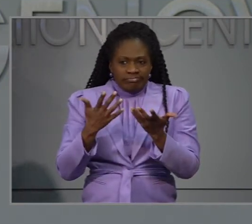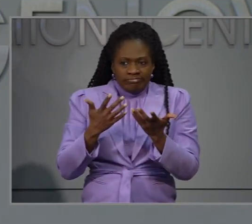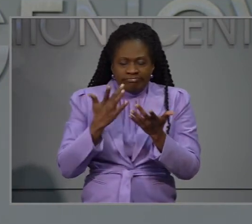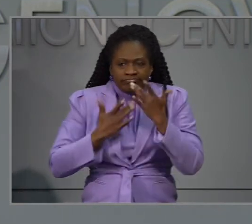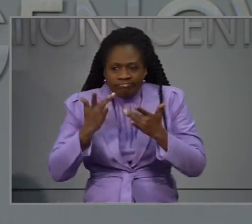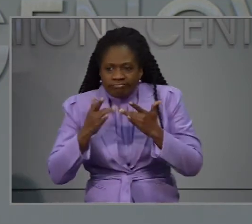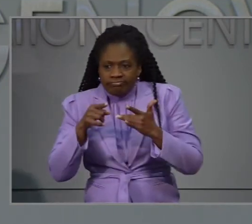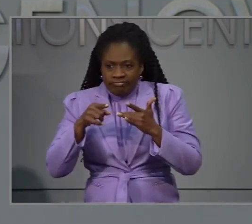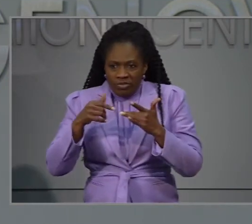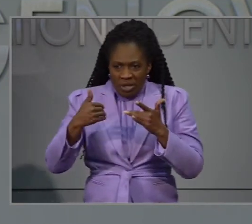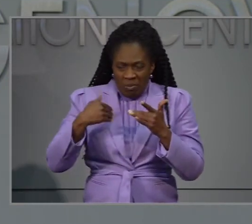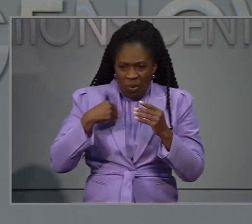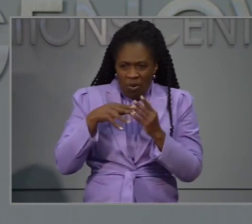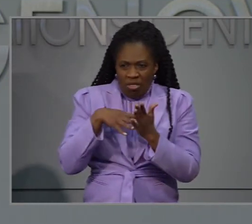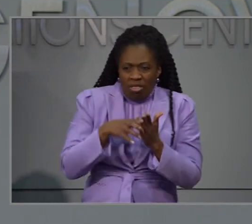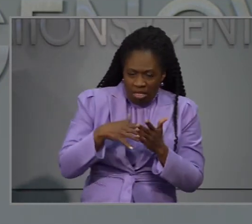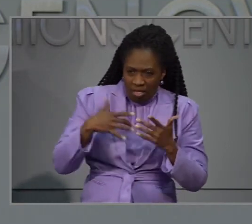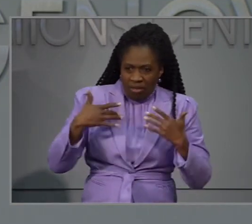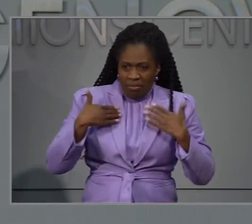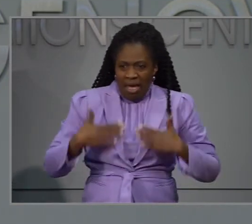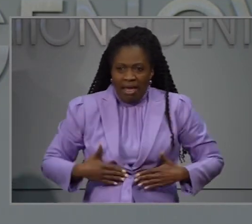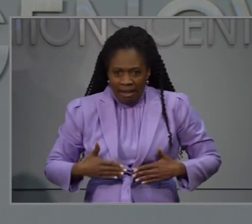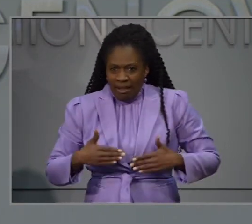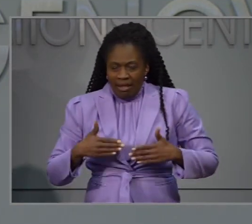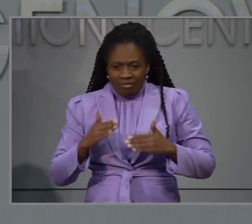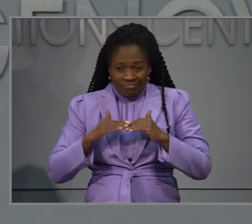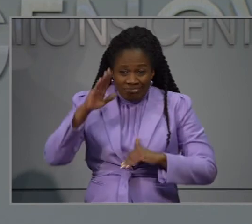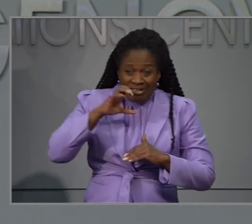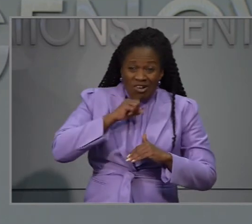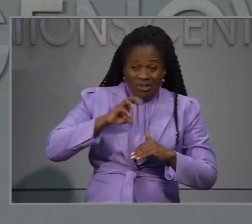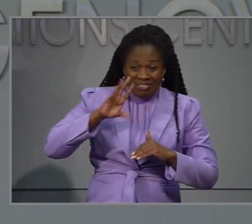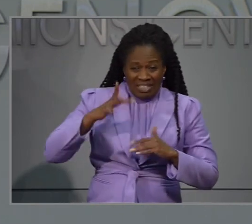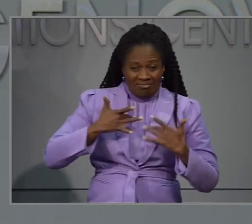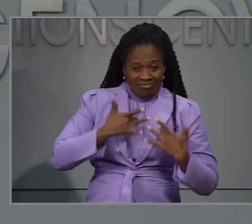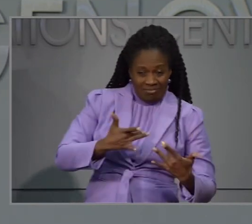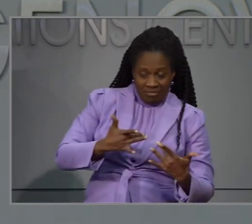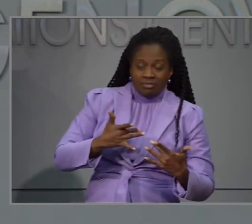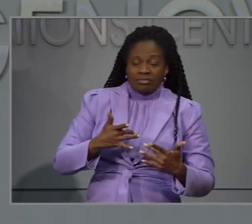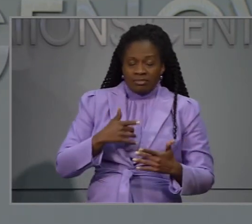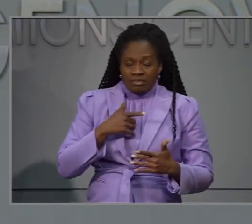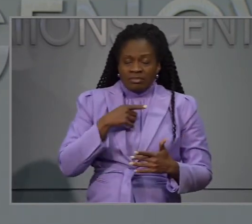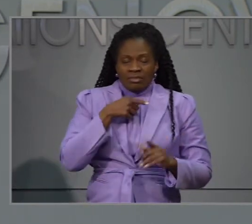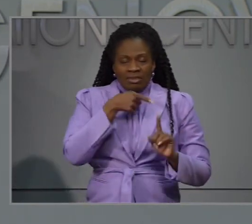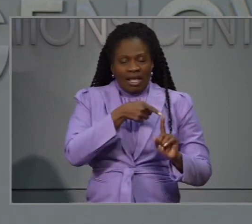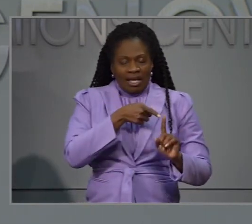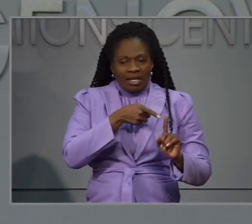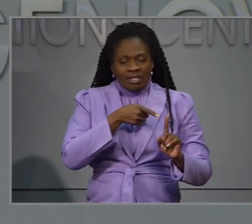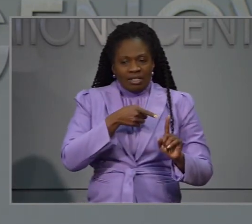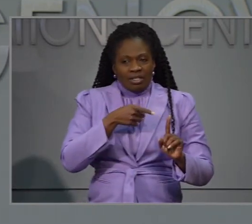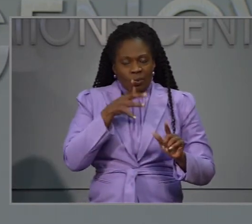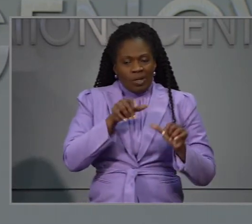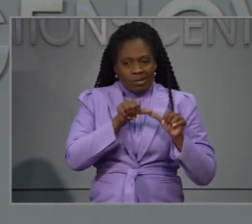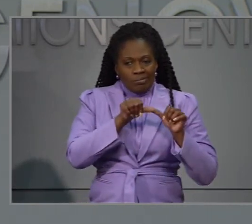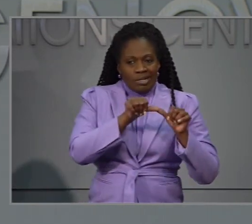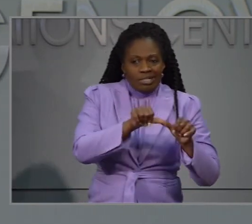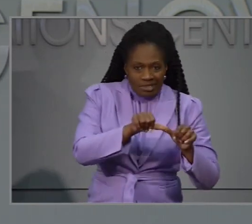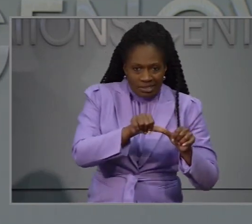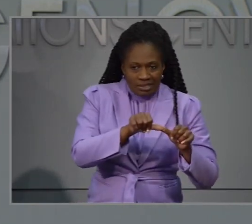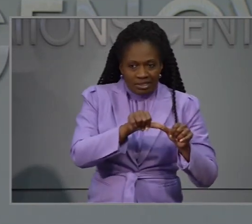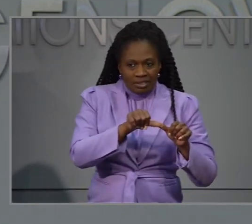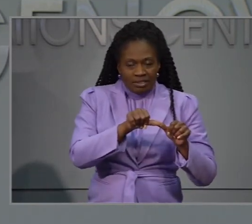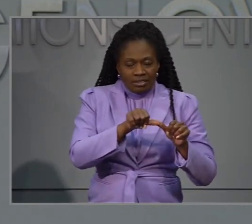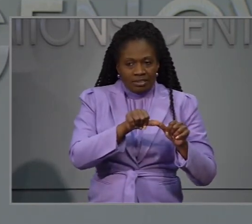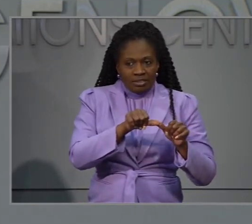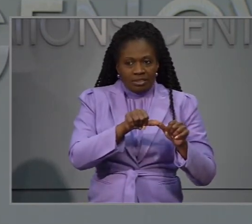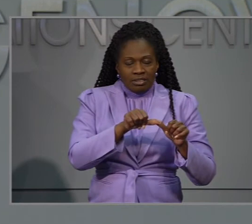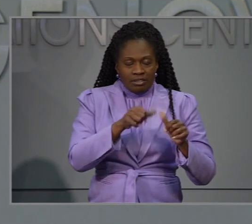son los más vulnerables pueden estar enfermos y son mayores de 65 años por